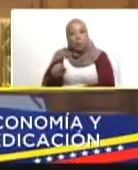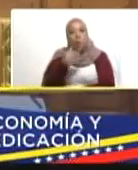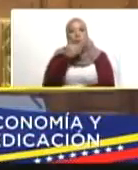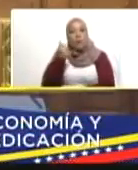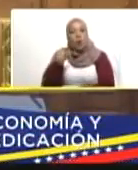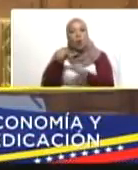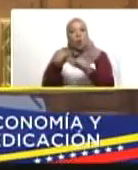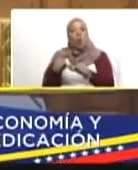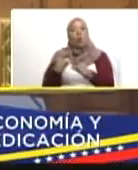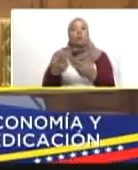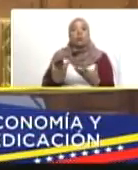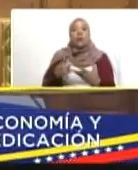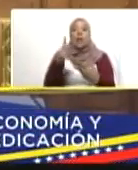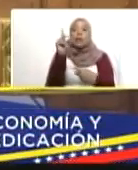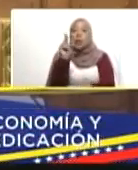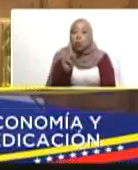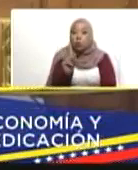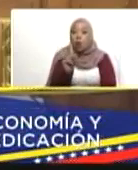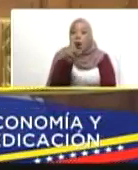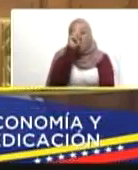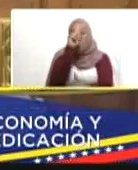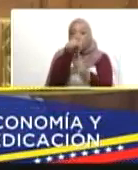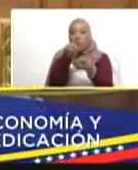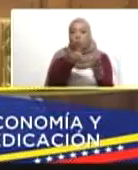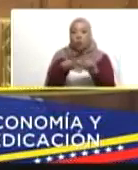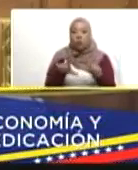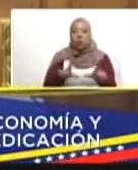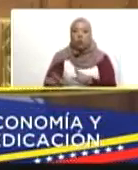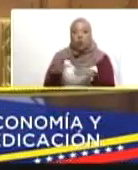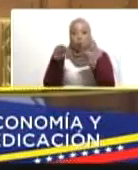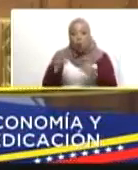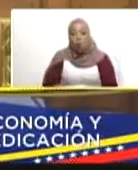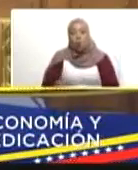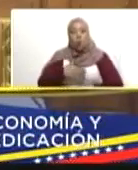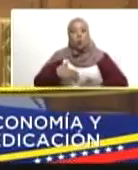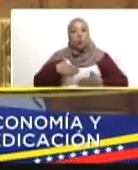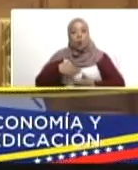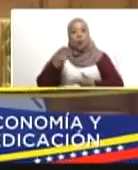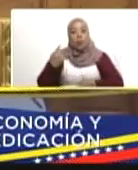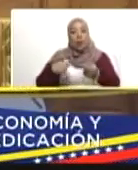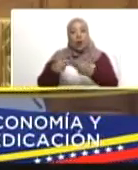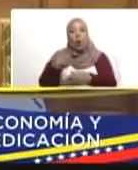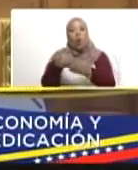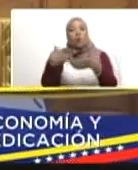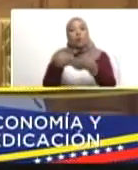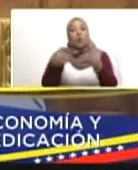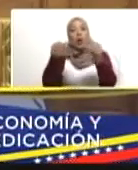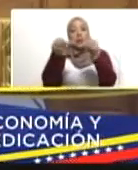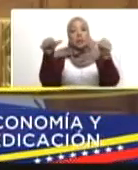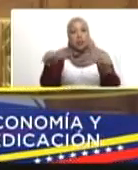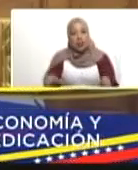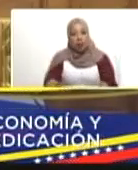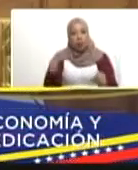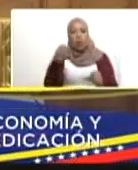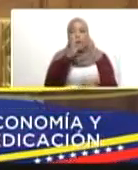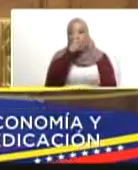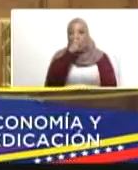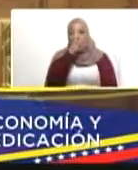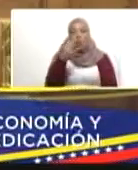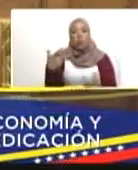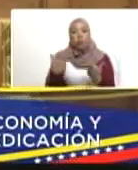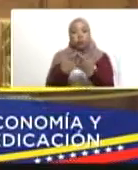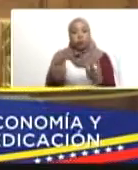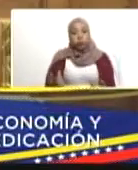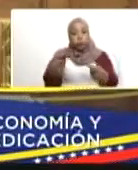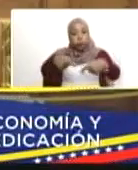meta cumplida consolidación del equilibrio cambiario del nuevo sistema cambiario surgido durante la Guerra